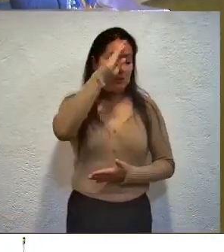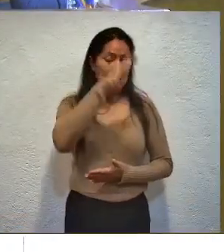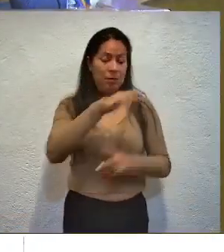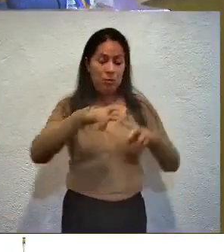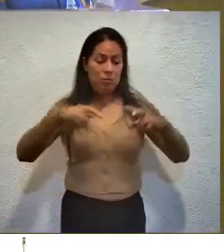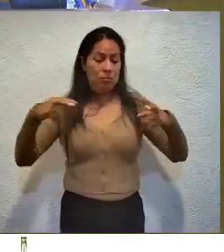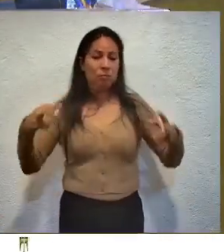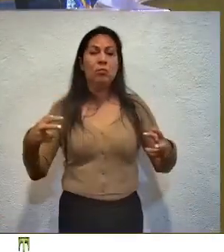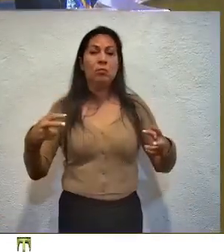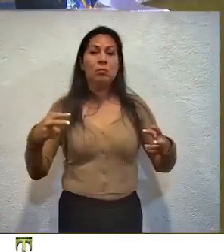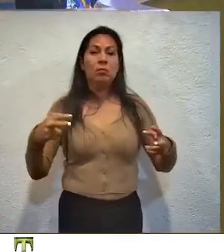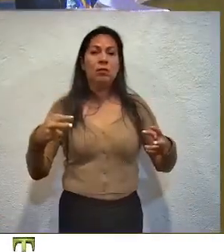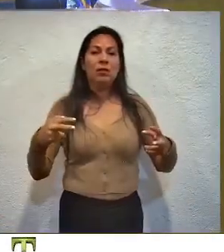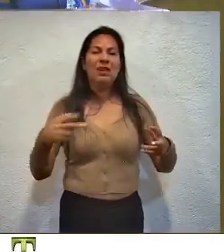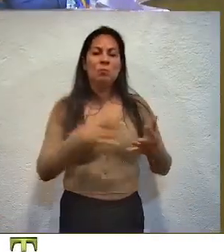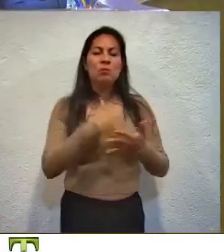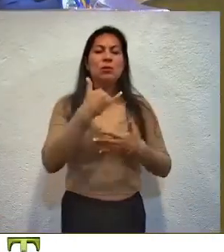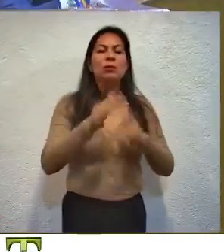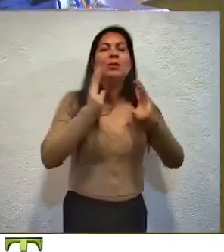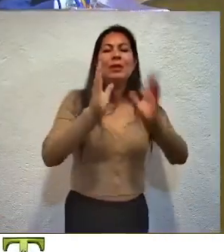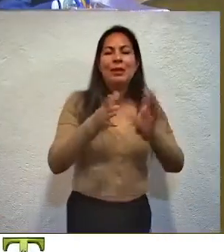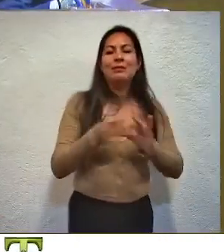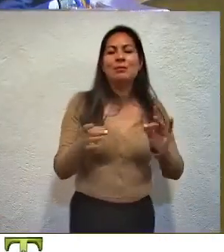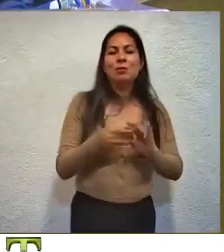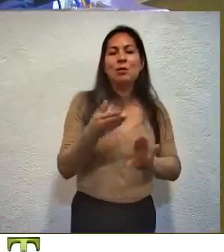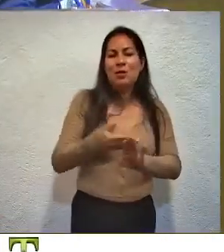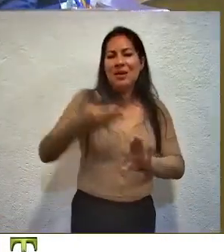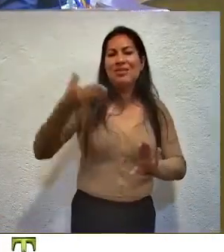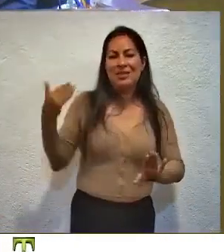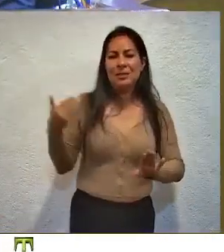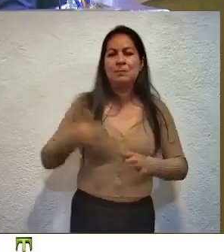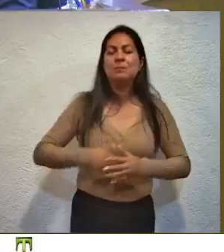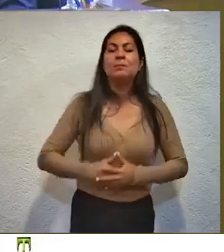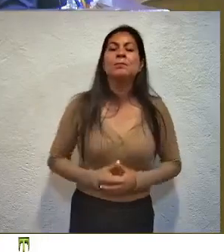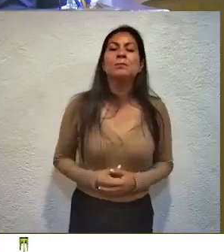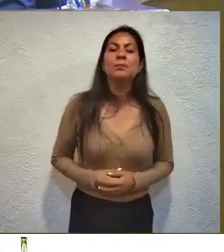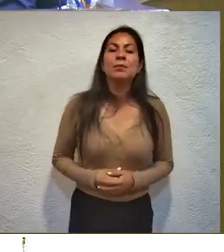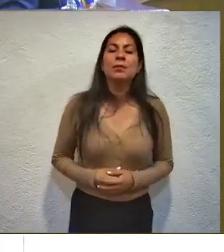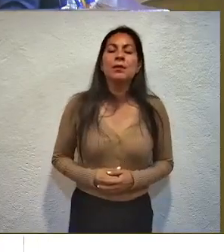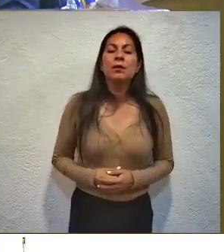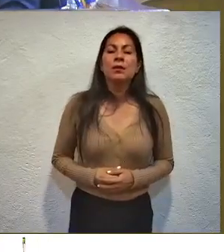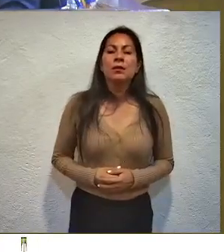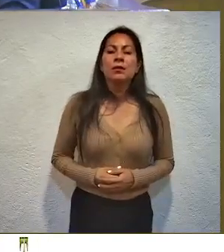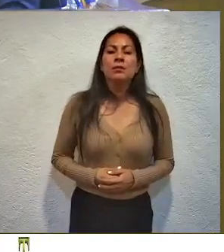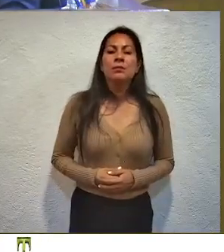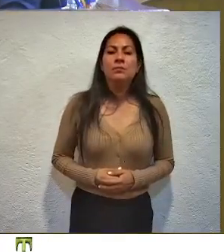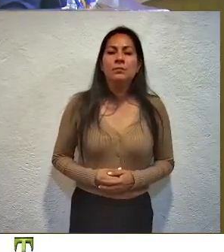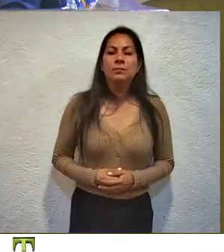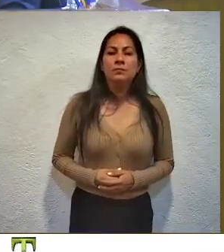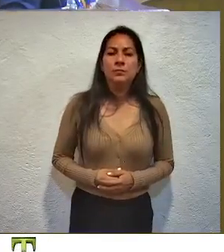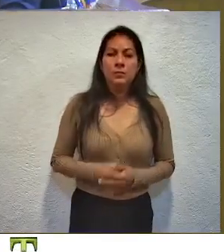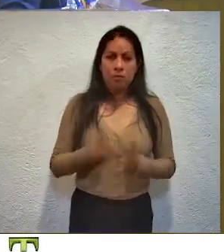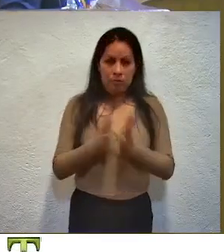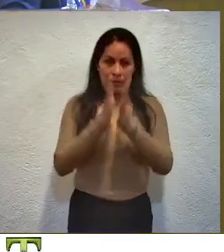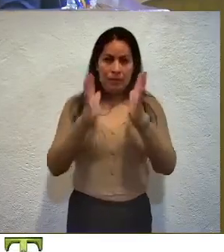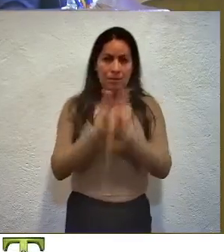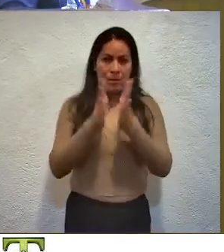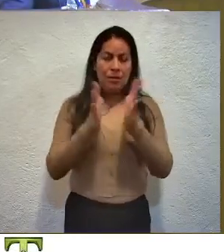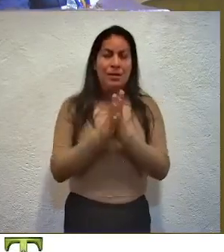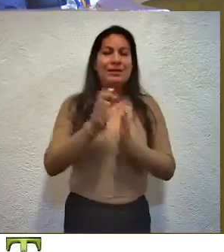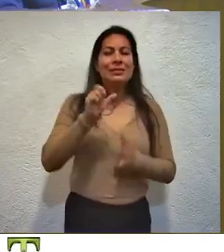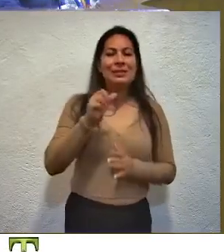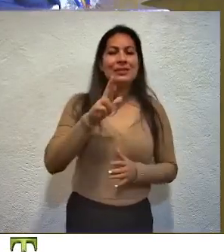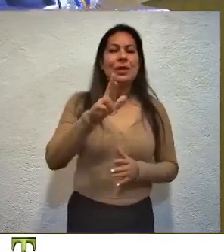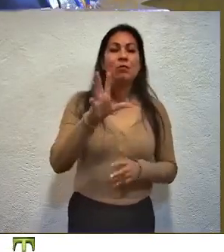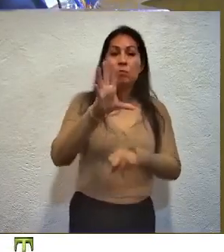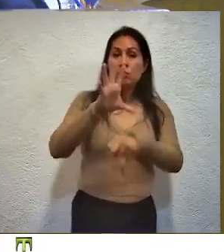este pleno, el proyecto de resolución de la que se ha dado cuenta. Tiene el uso de la voz, magistrado César Salgado.